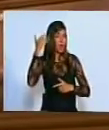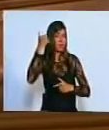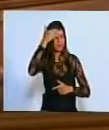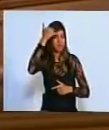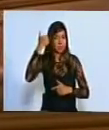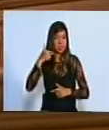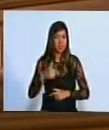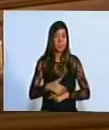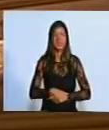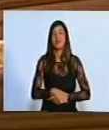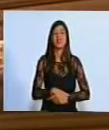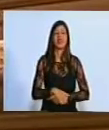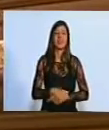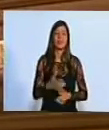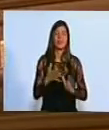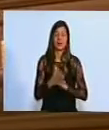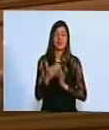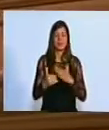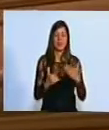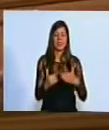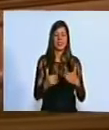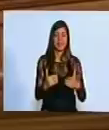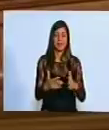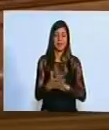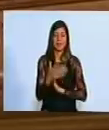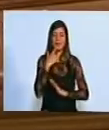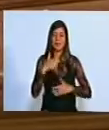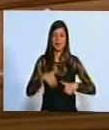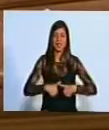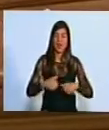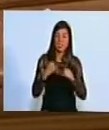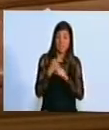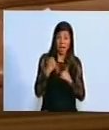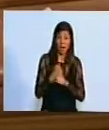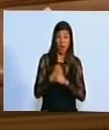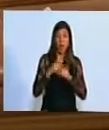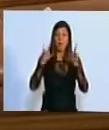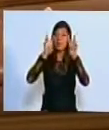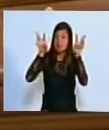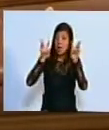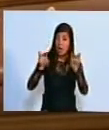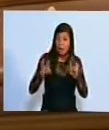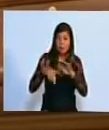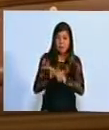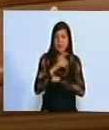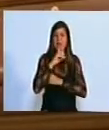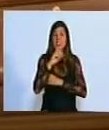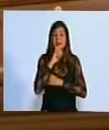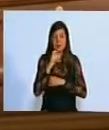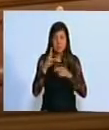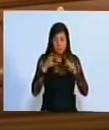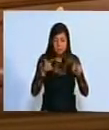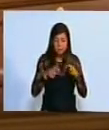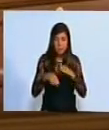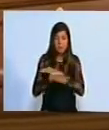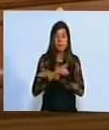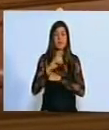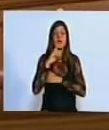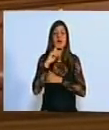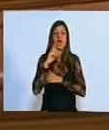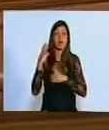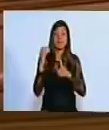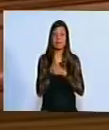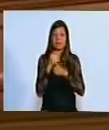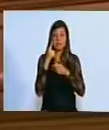tinieblas. Empezamos a trabajar con mayor esmero temas más complejos y necesarios. De